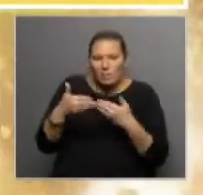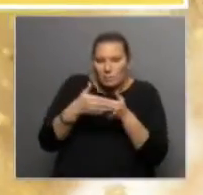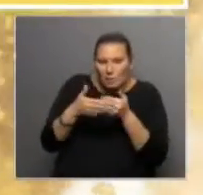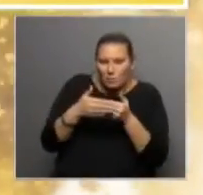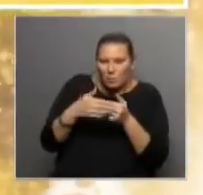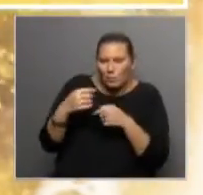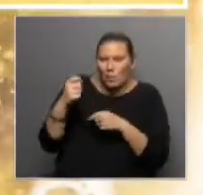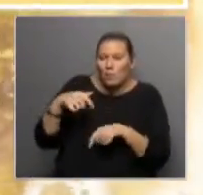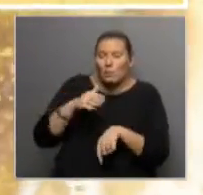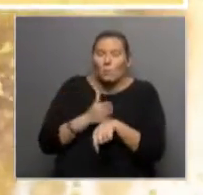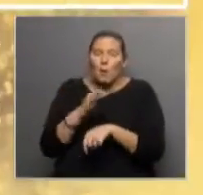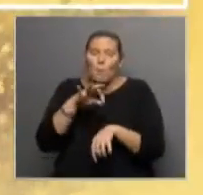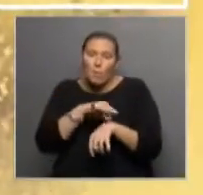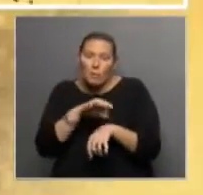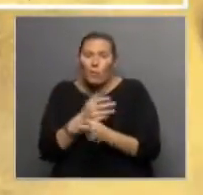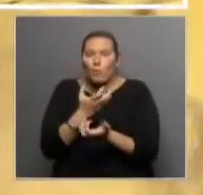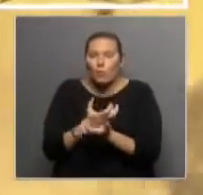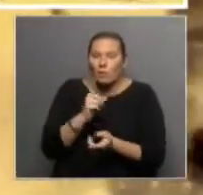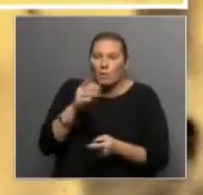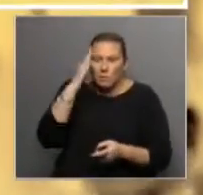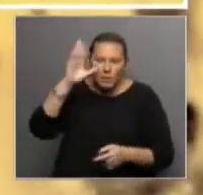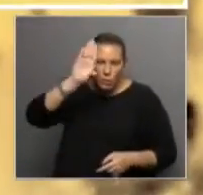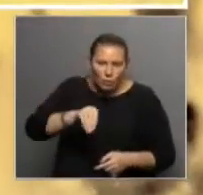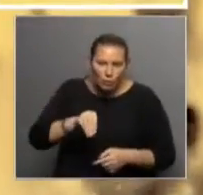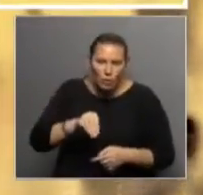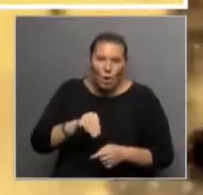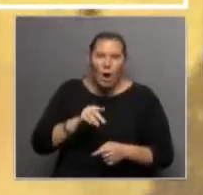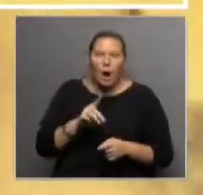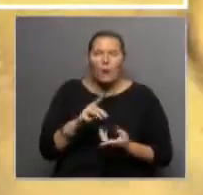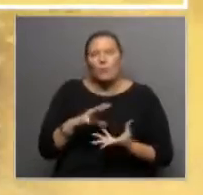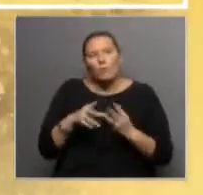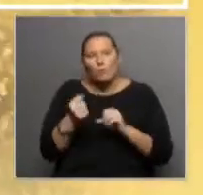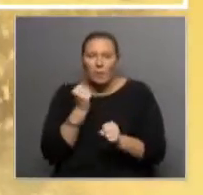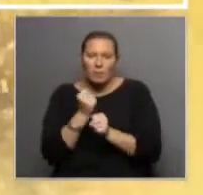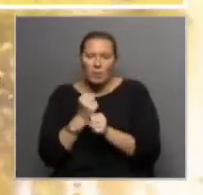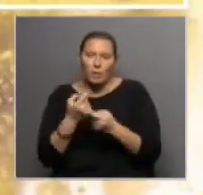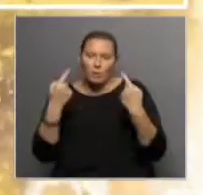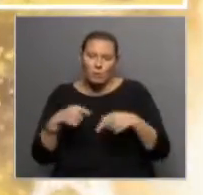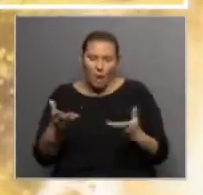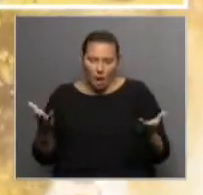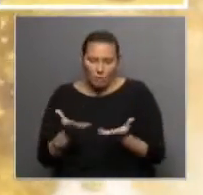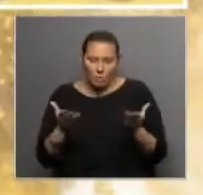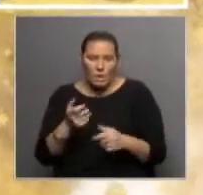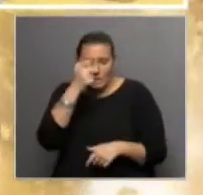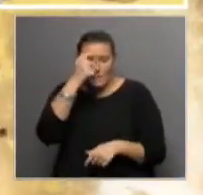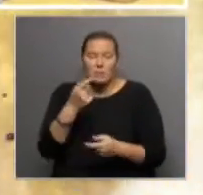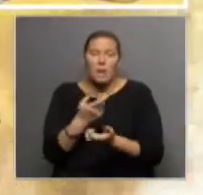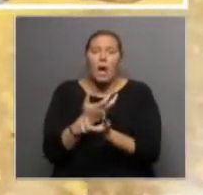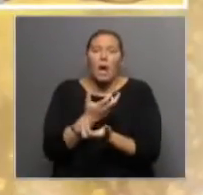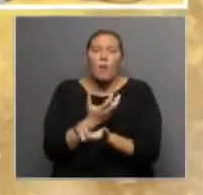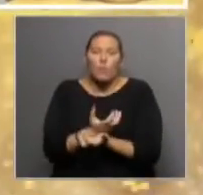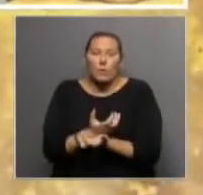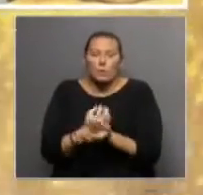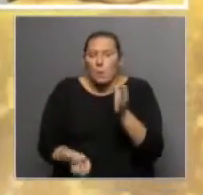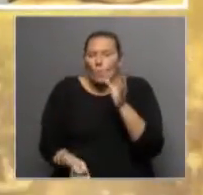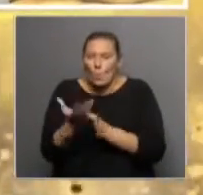que siempre el médico forense tiene que saber de todo, a una dinámica que hoy es actual en las ciencias forenses, es moderna,